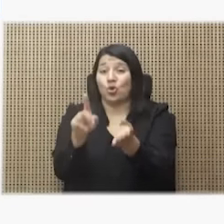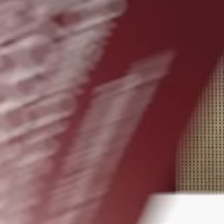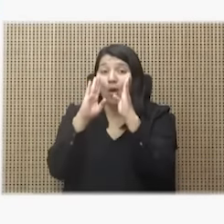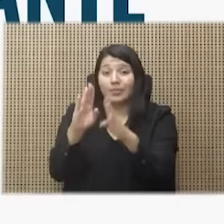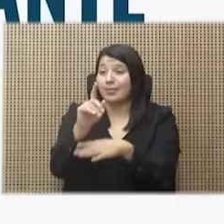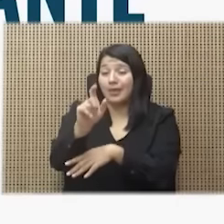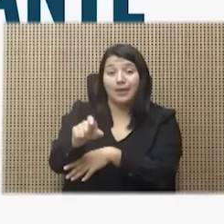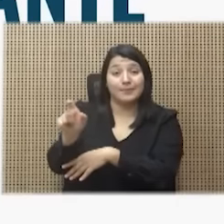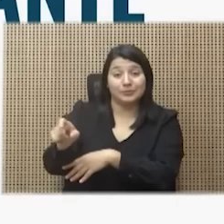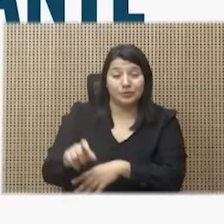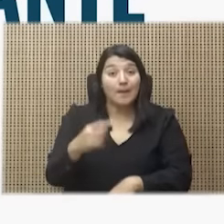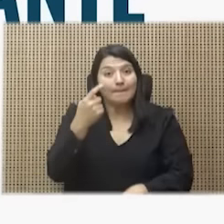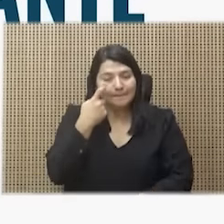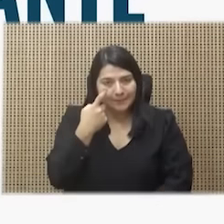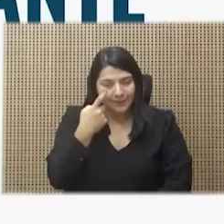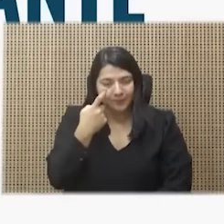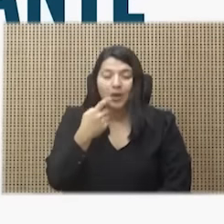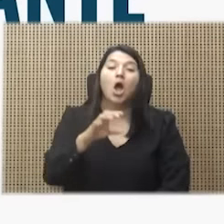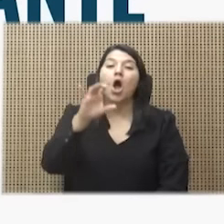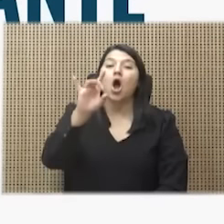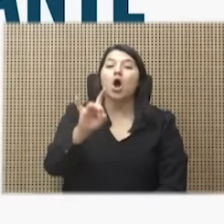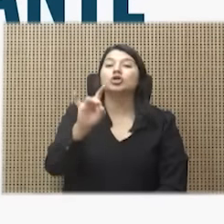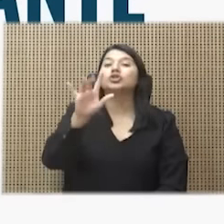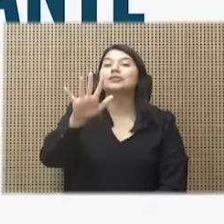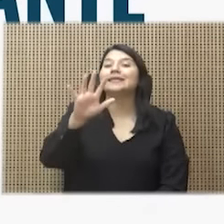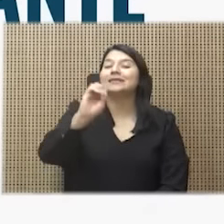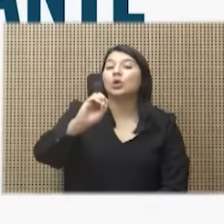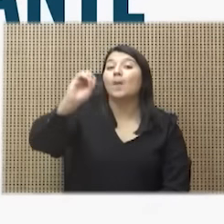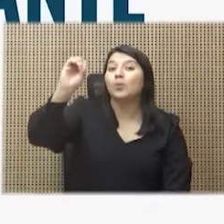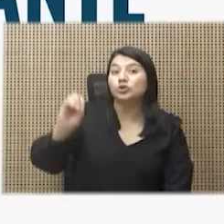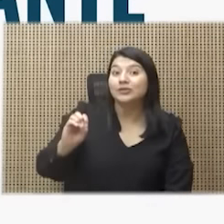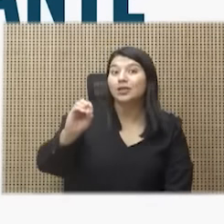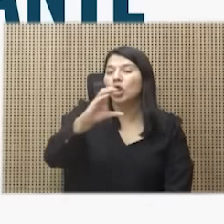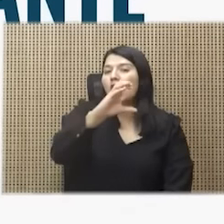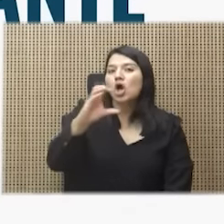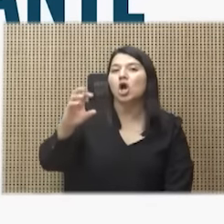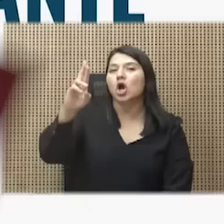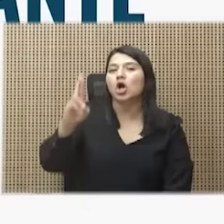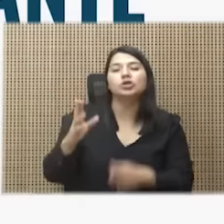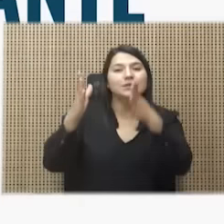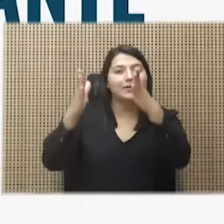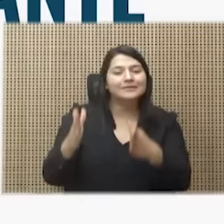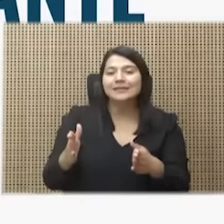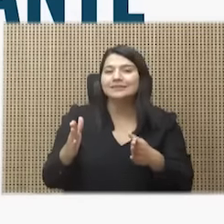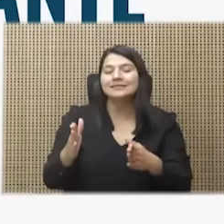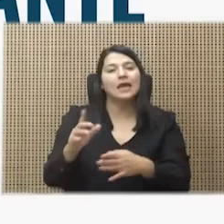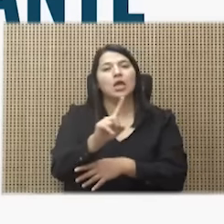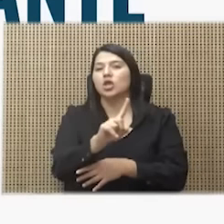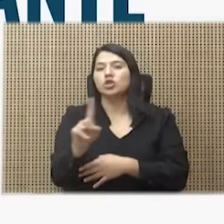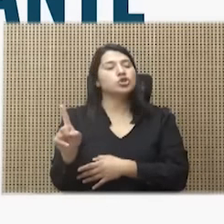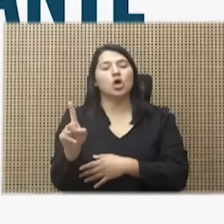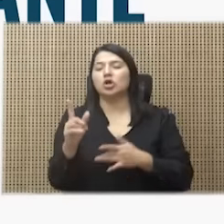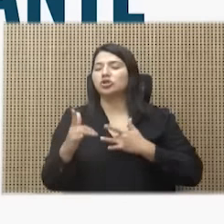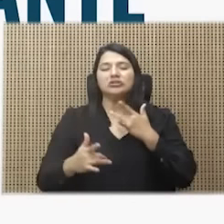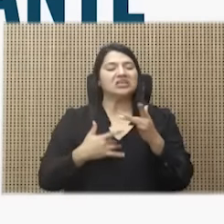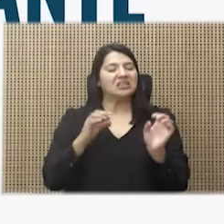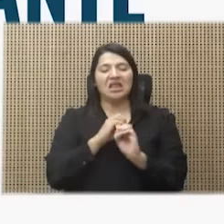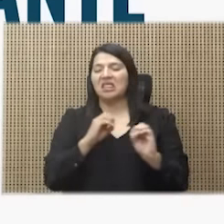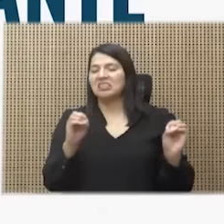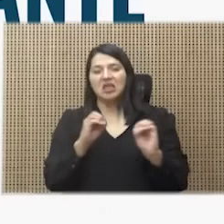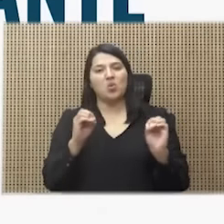soberano. Óiganlo, un 85% de los costarricenses no milita ni siente ninguna simpatía